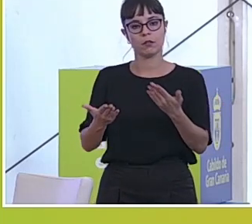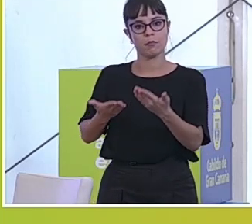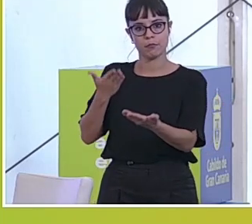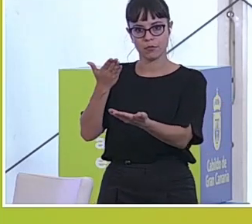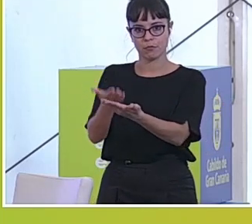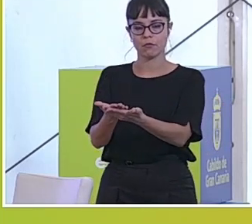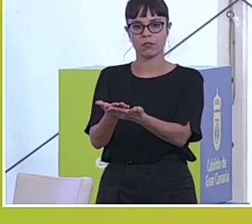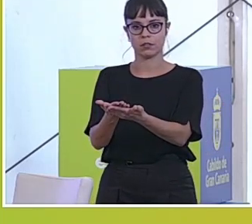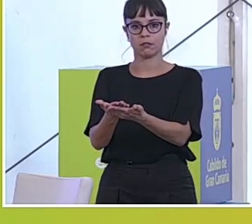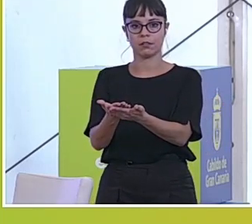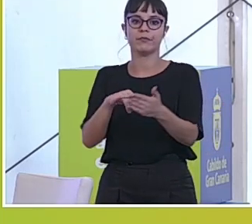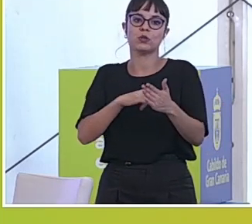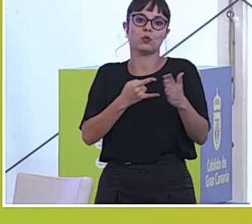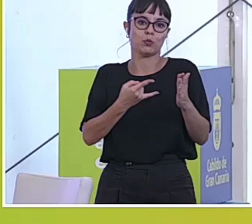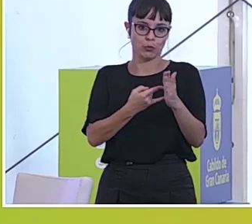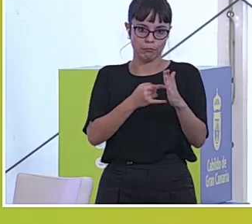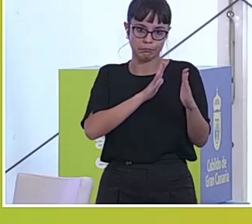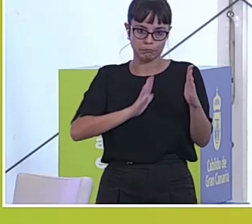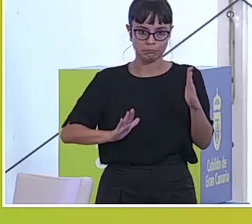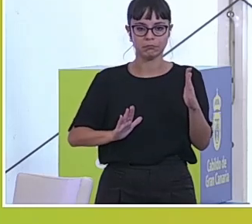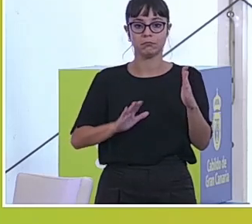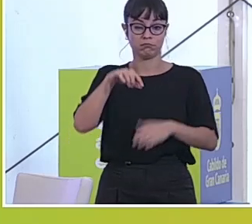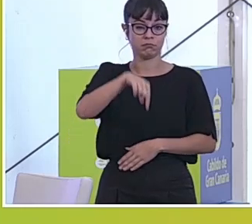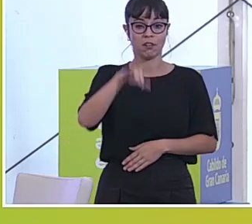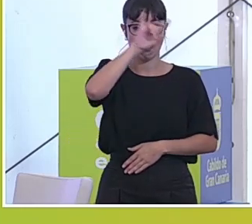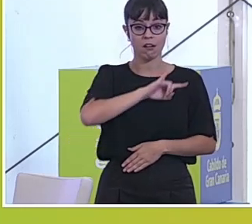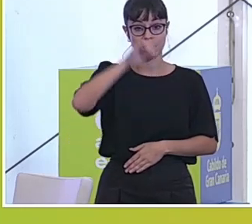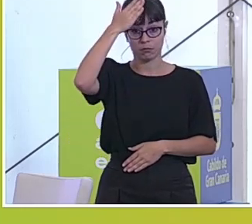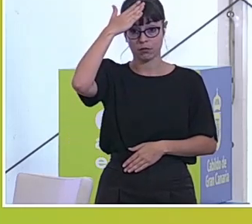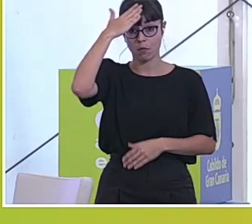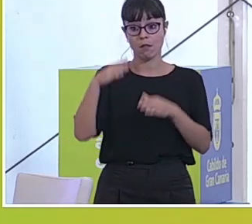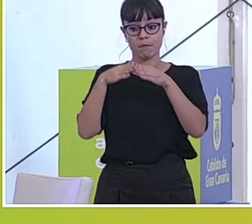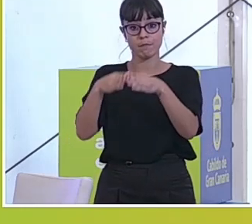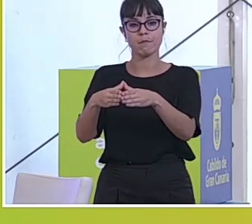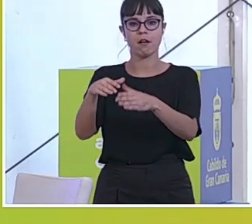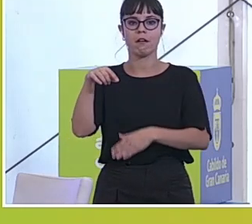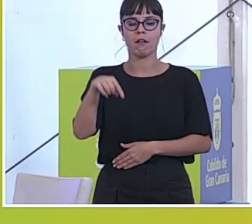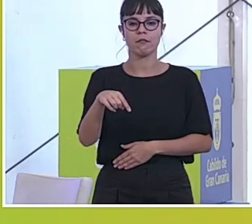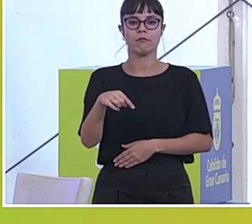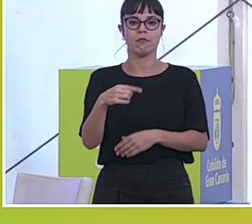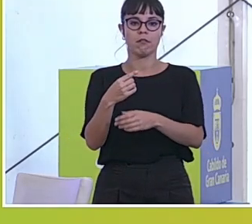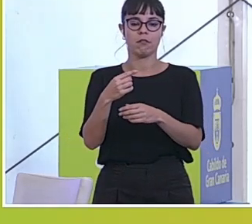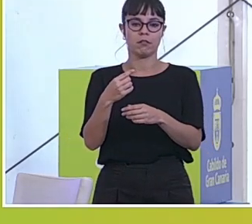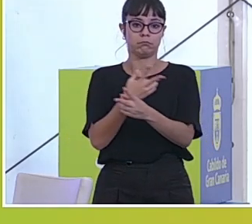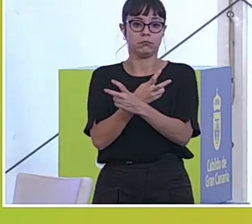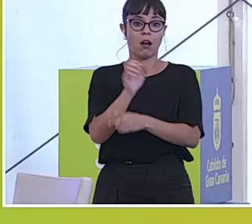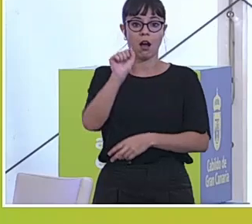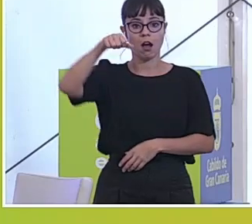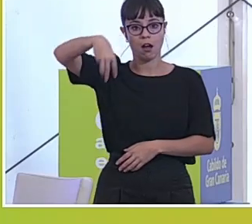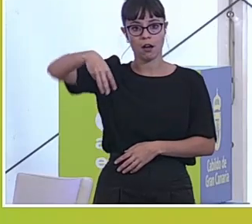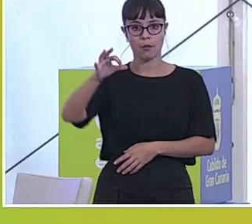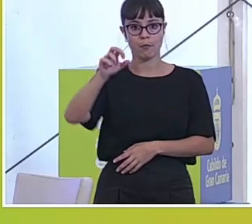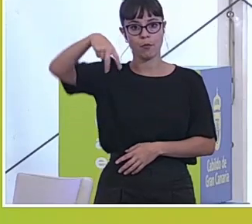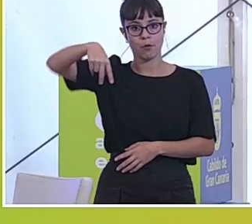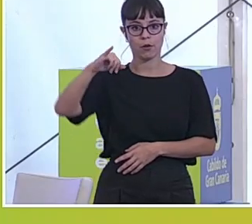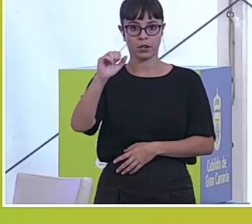primera solución, sobre todo aquí en Canarias, es el uso de combustibles como el amoníaco, ¿vale? Para el